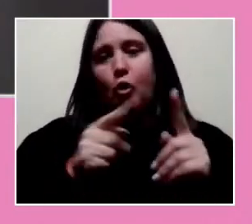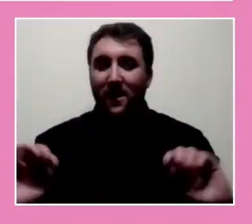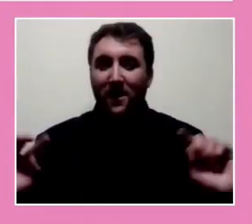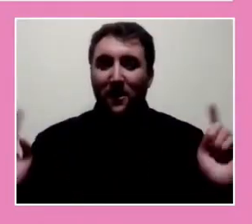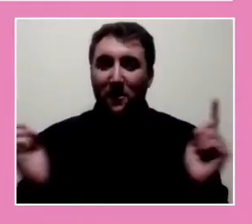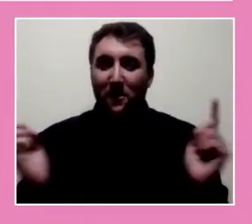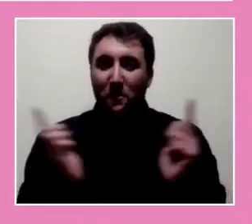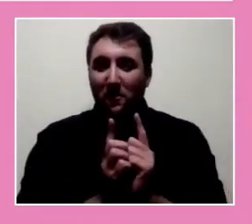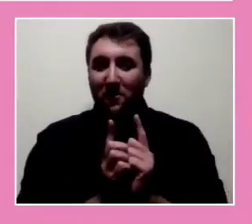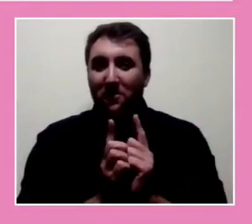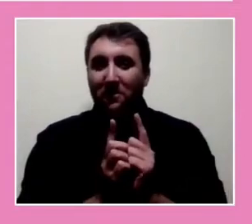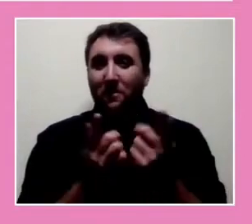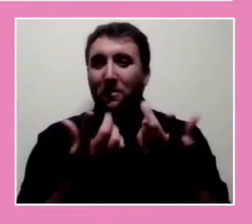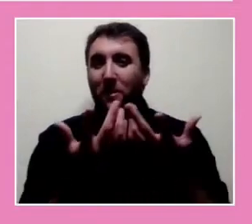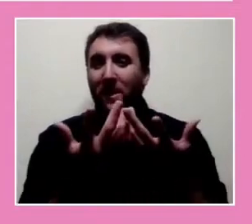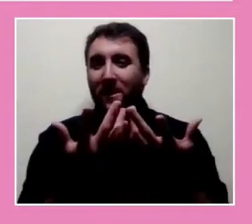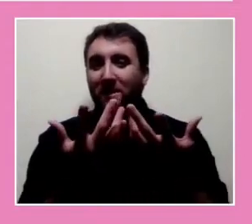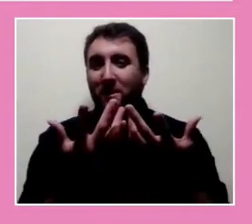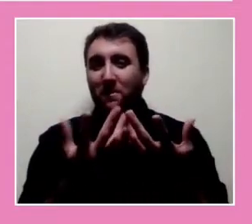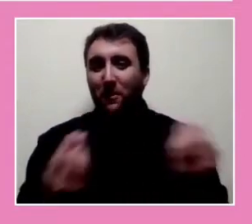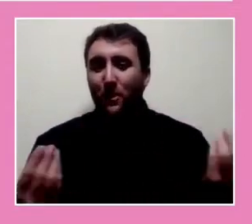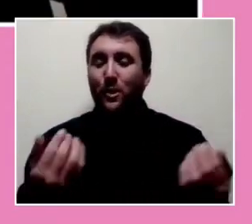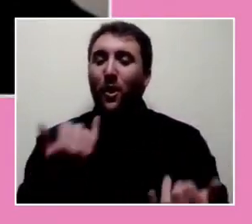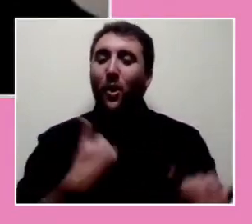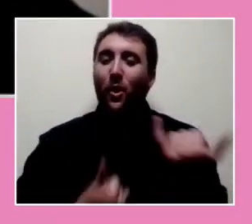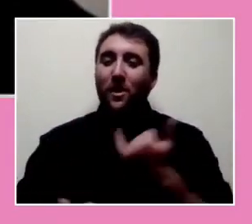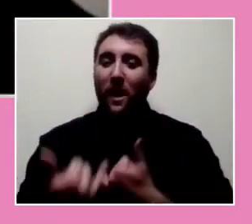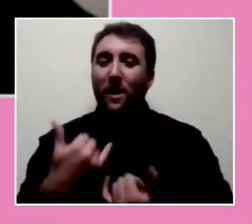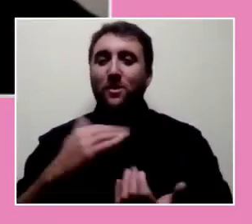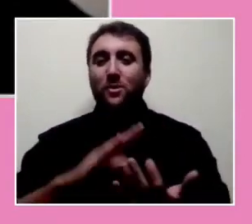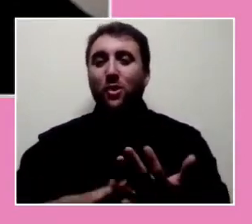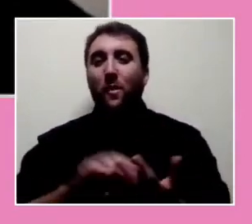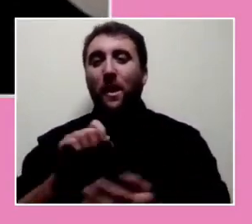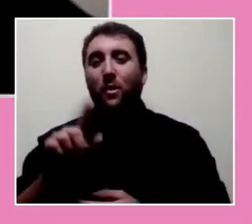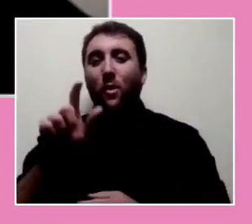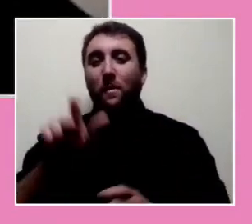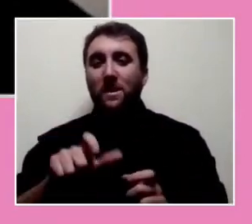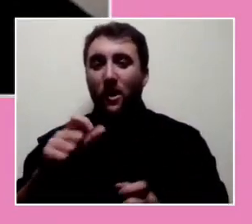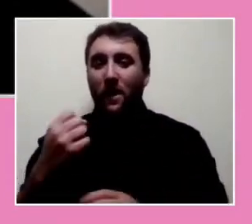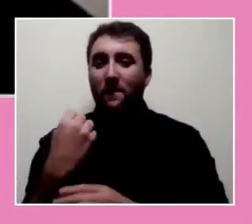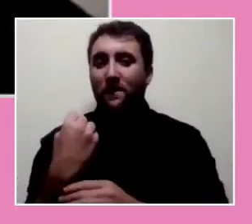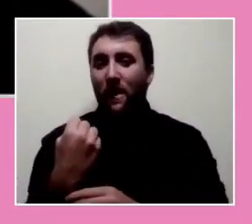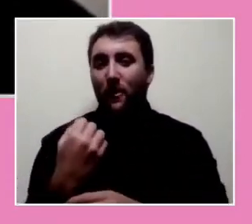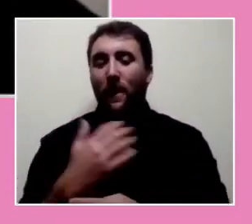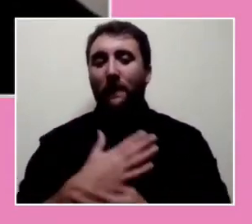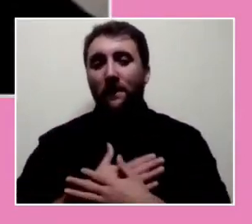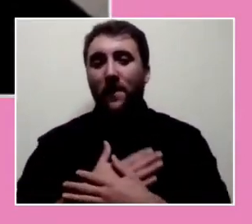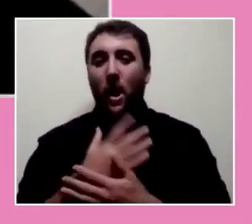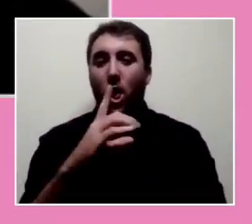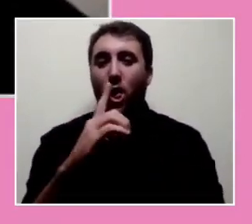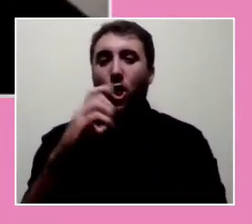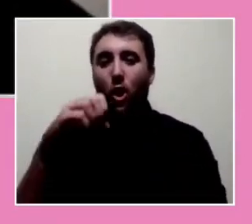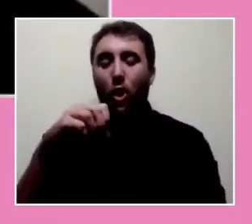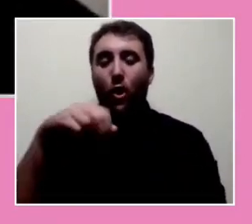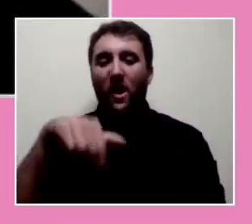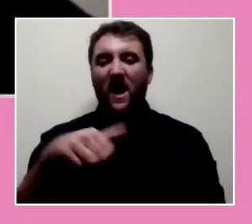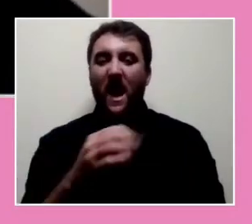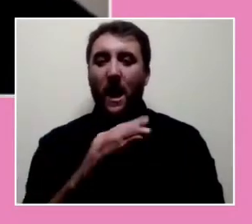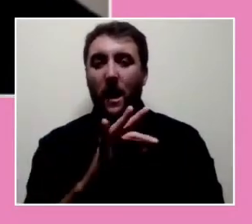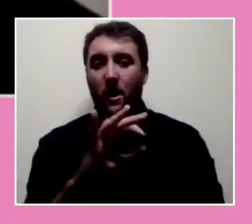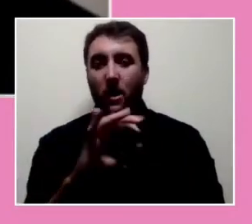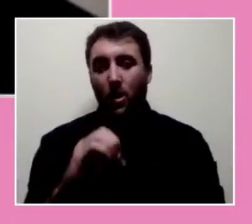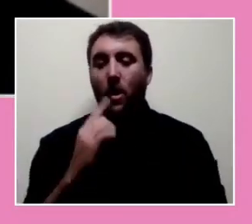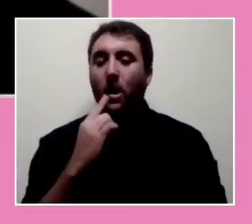directamente. Muchos nos contaron de que su influencer favorito son Donato, que crea